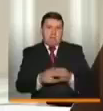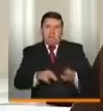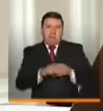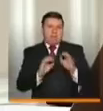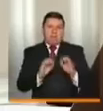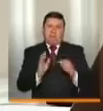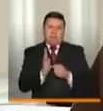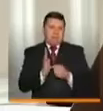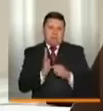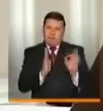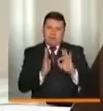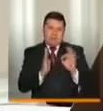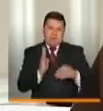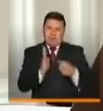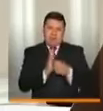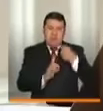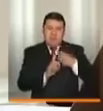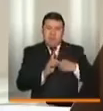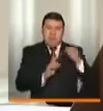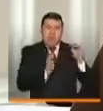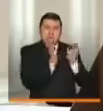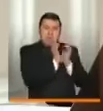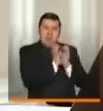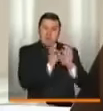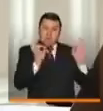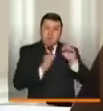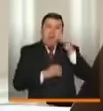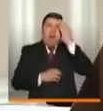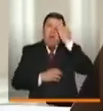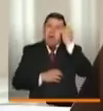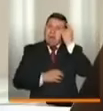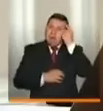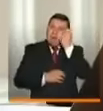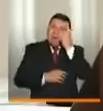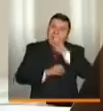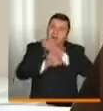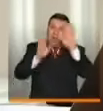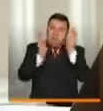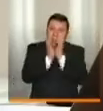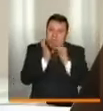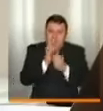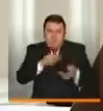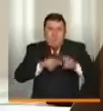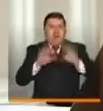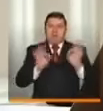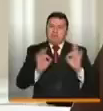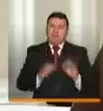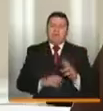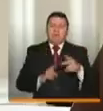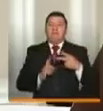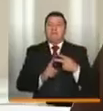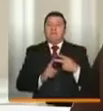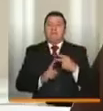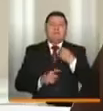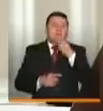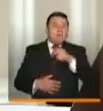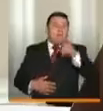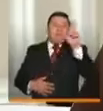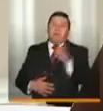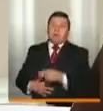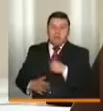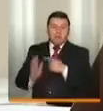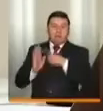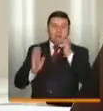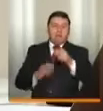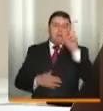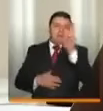incremento frente al mes de mayo. Y eso es muy importante que los colombianos lo tengan claro. Lo segundo, prohibimos que se